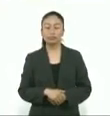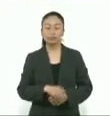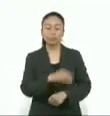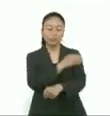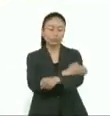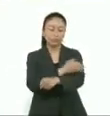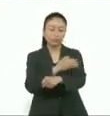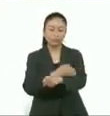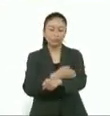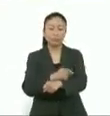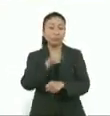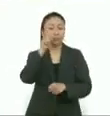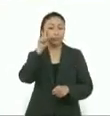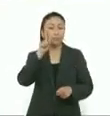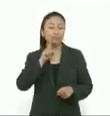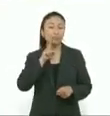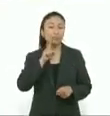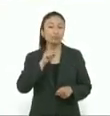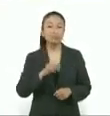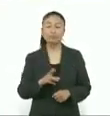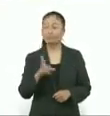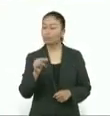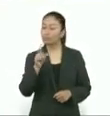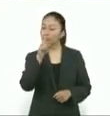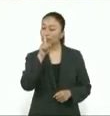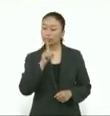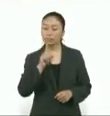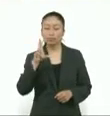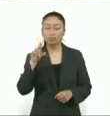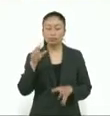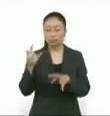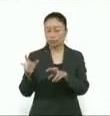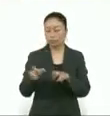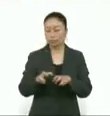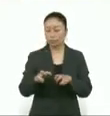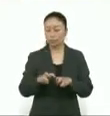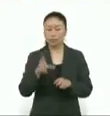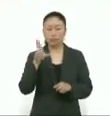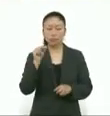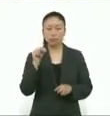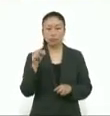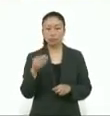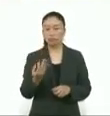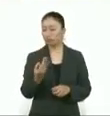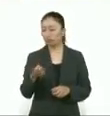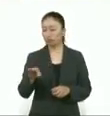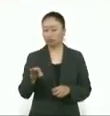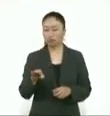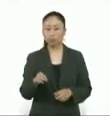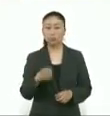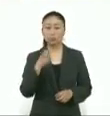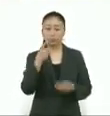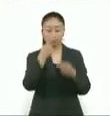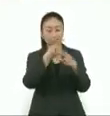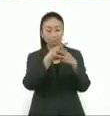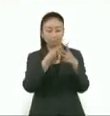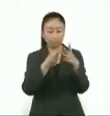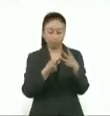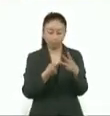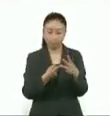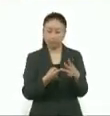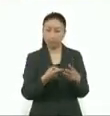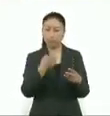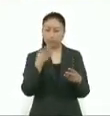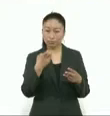Compañeras, no mentir, no robar y no traicionar son tres de los principios que rigen